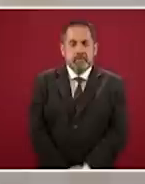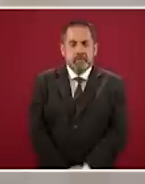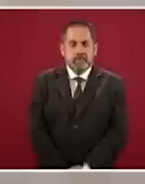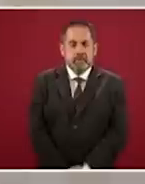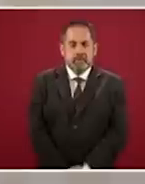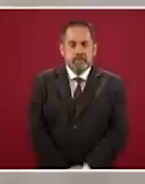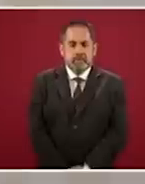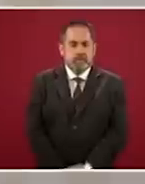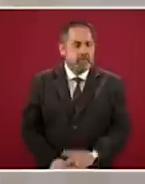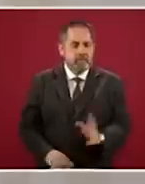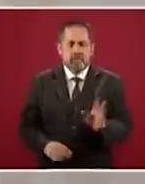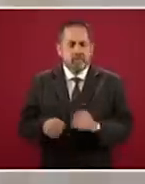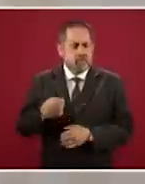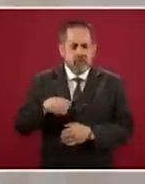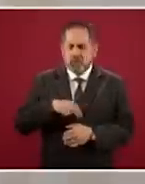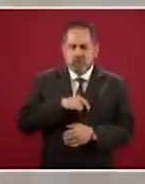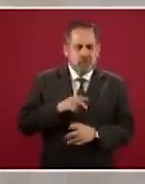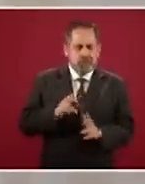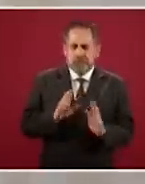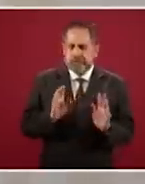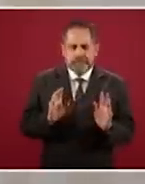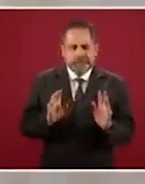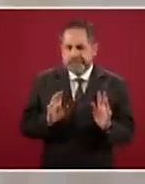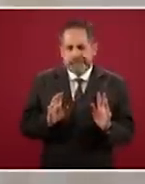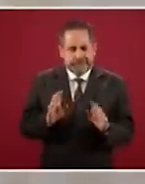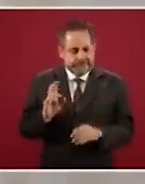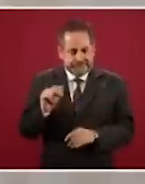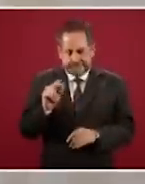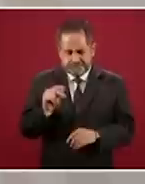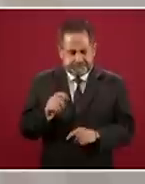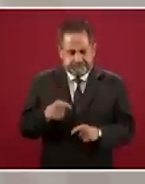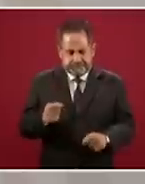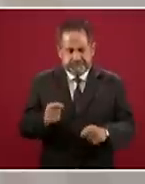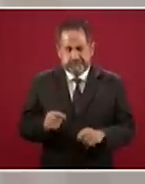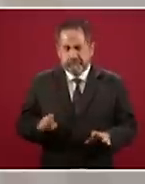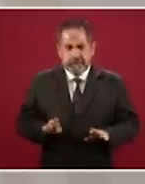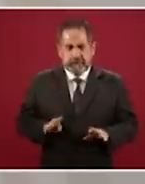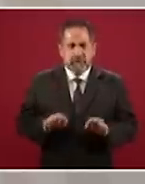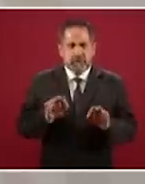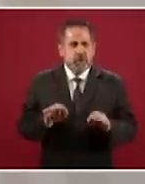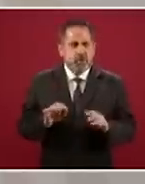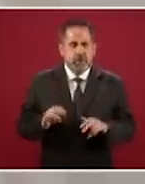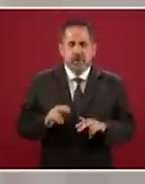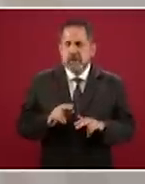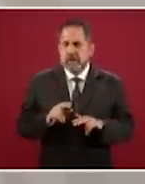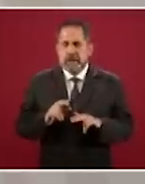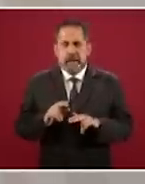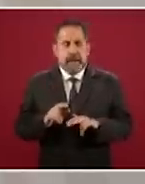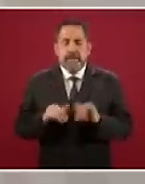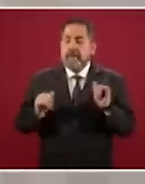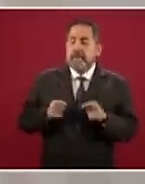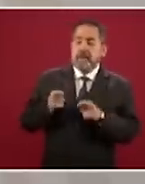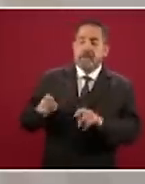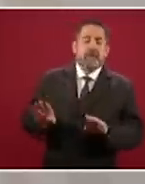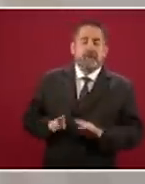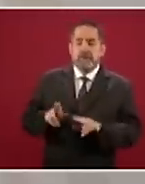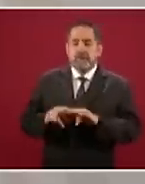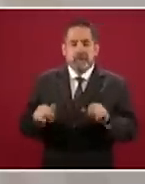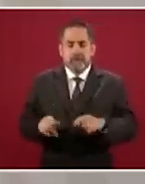no vamos a darle beneficio a nadie